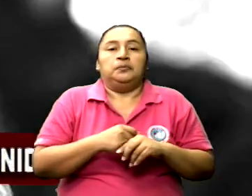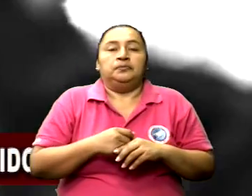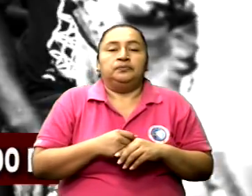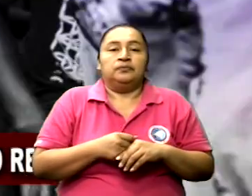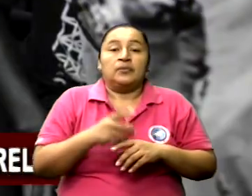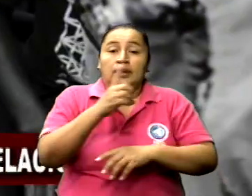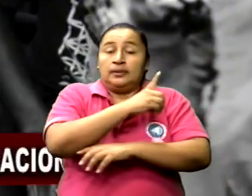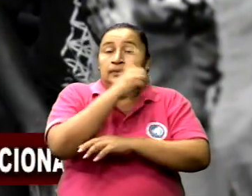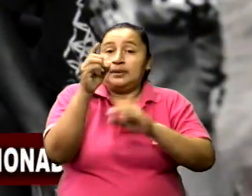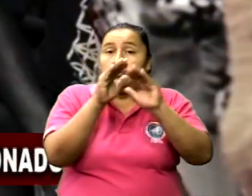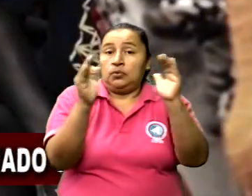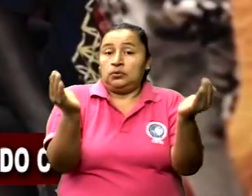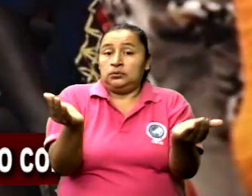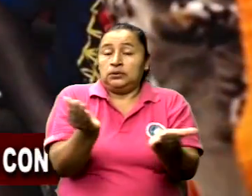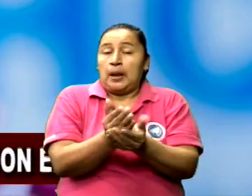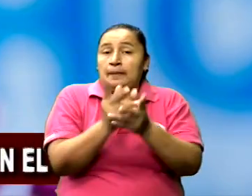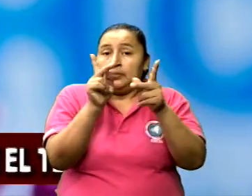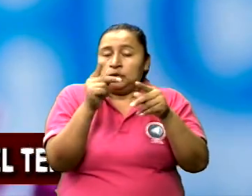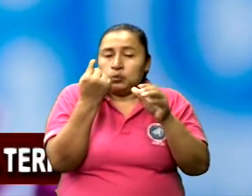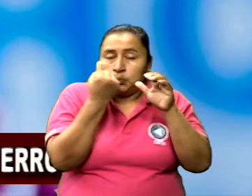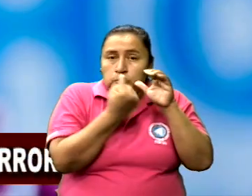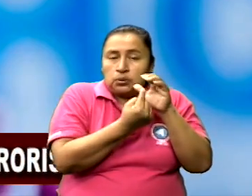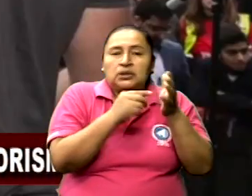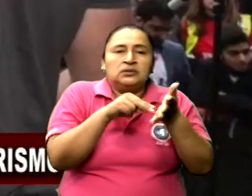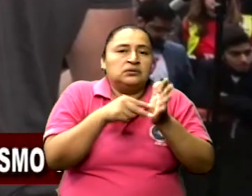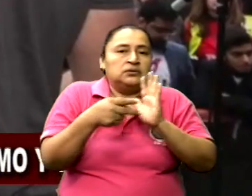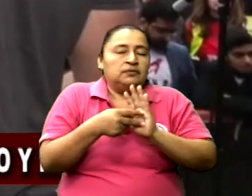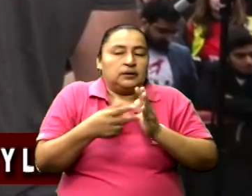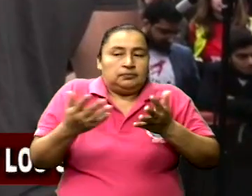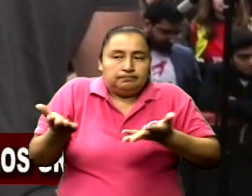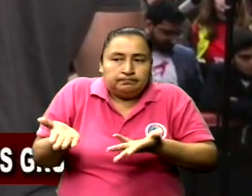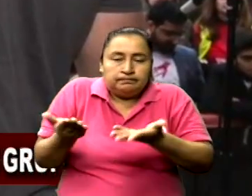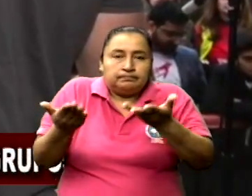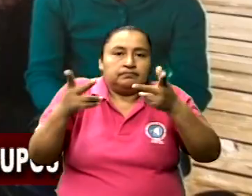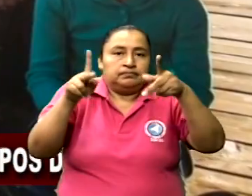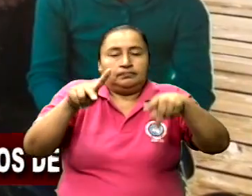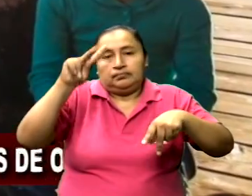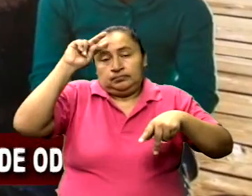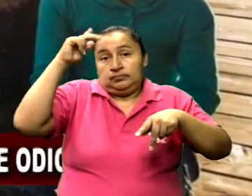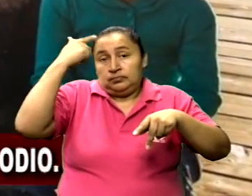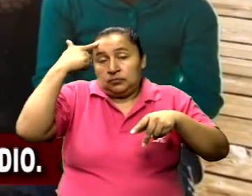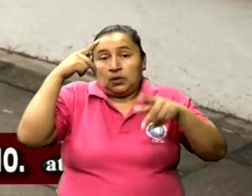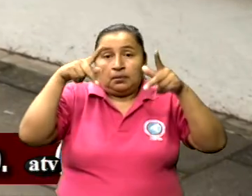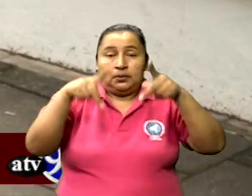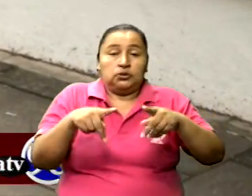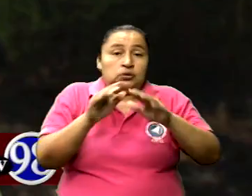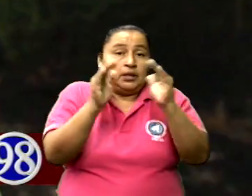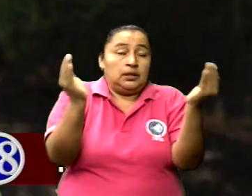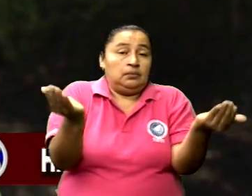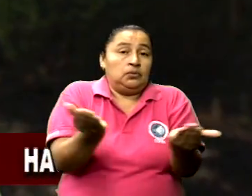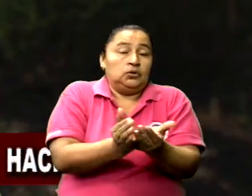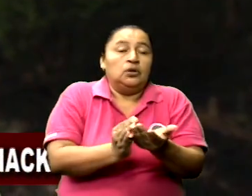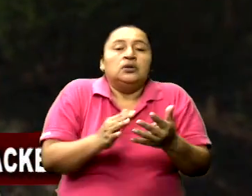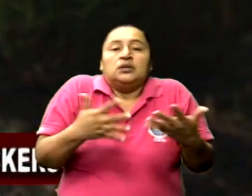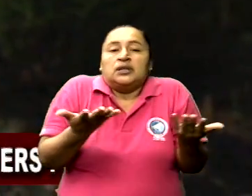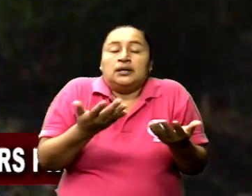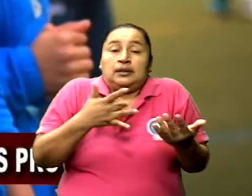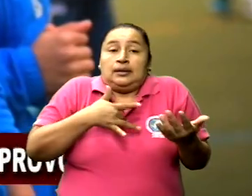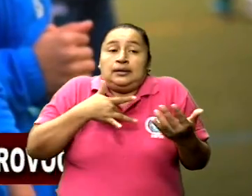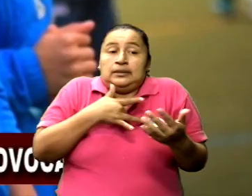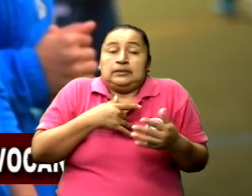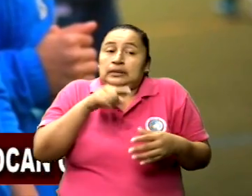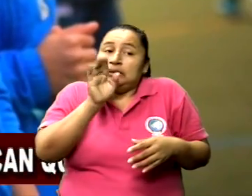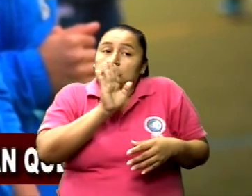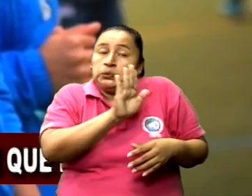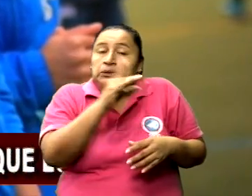El Día Mundial del Refugiado busca generar conciencia en los estados y la población mundial sobre las necesidades y